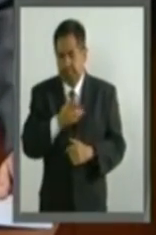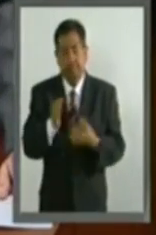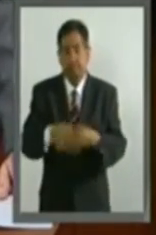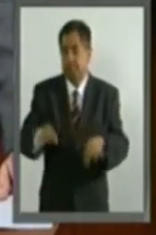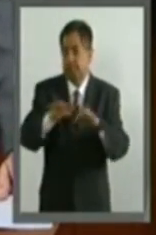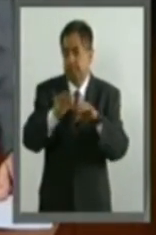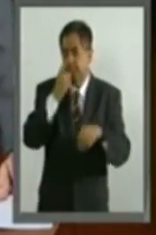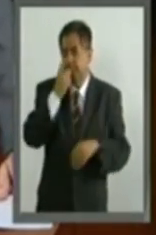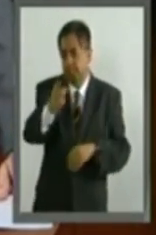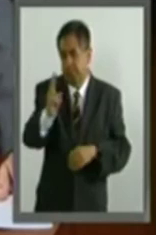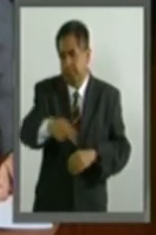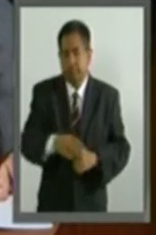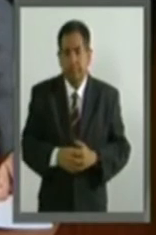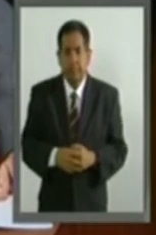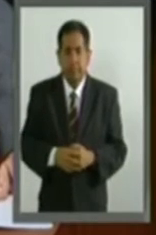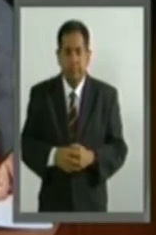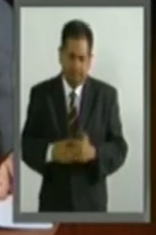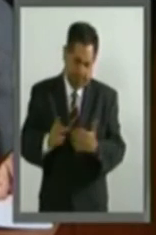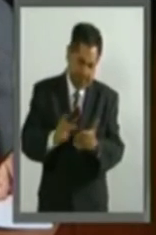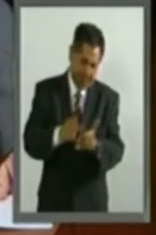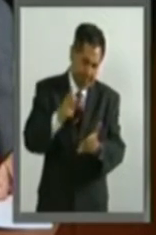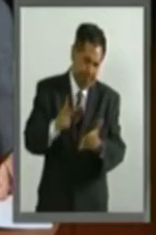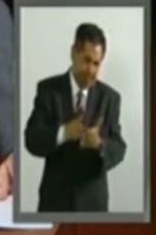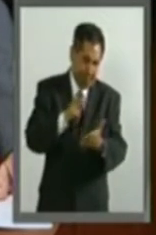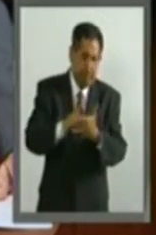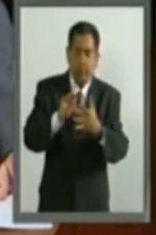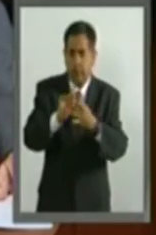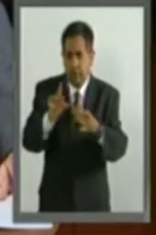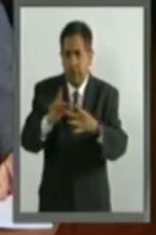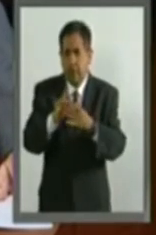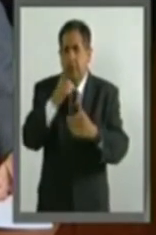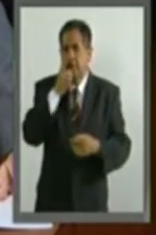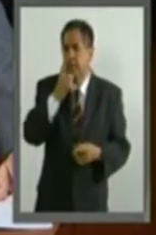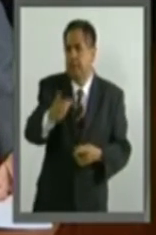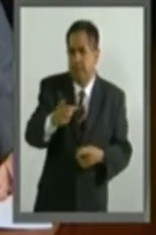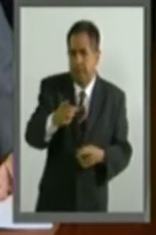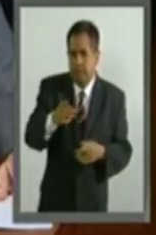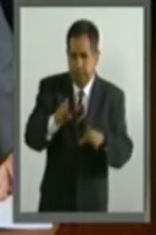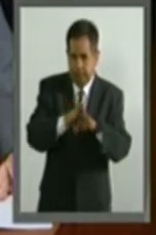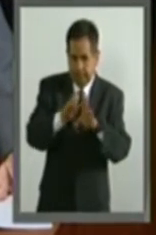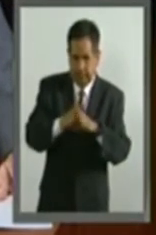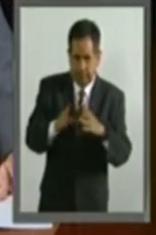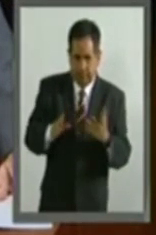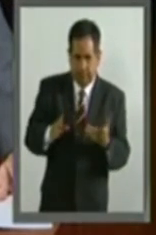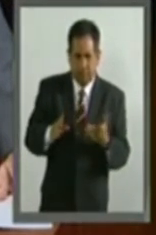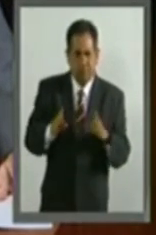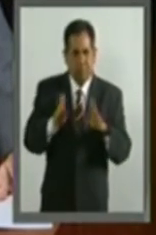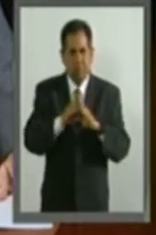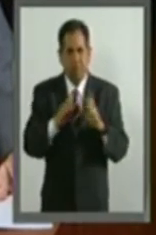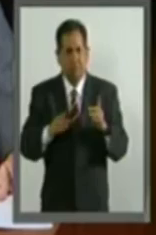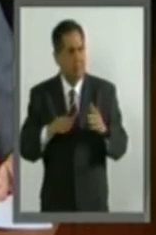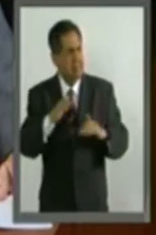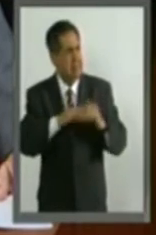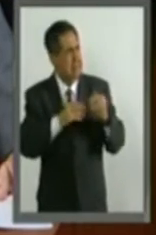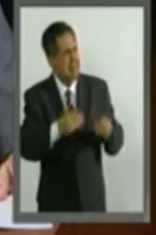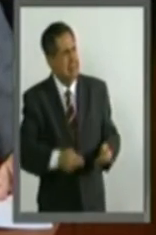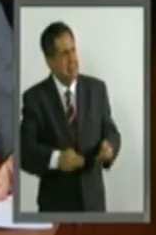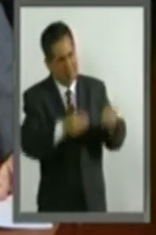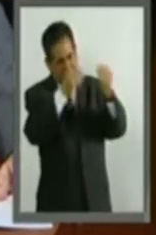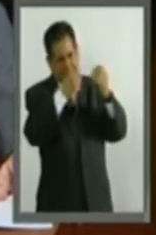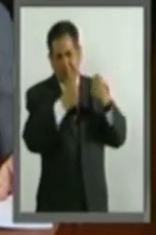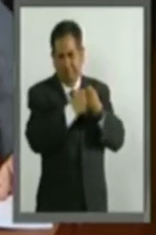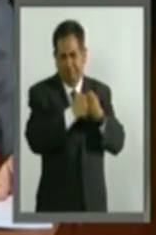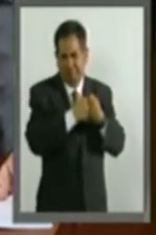indispensable. Una y otra vez se ha reiterado el interés de fincar un muro a lo largo de la frontera.